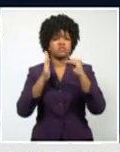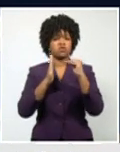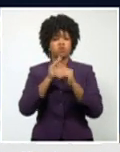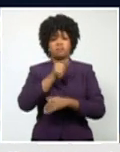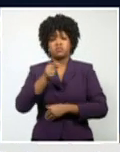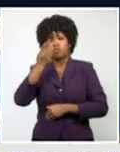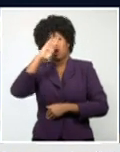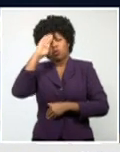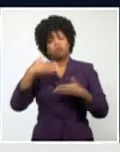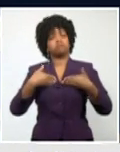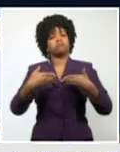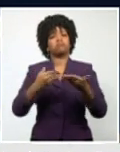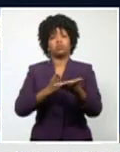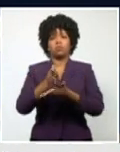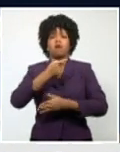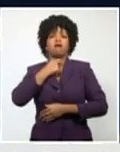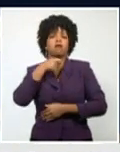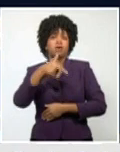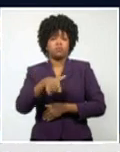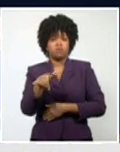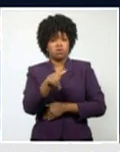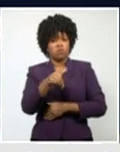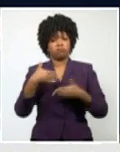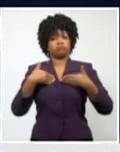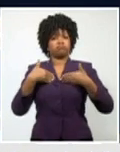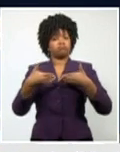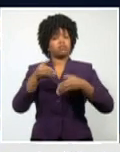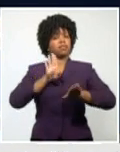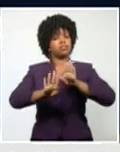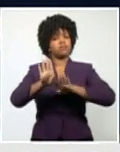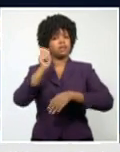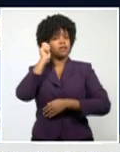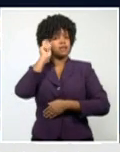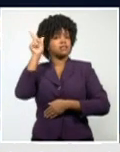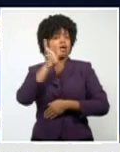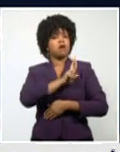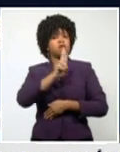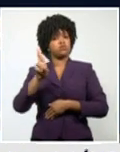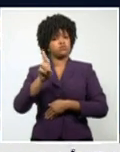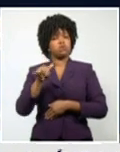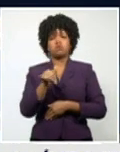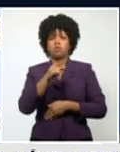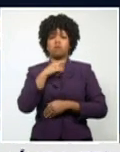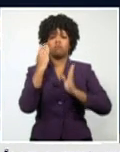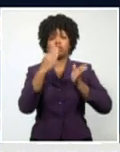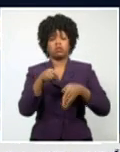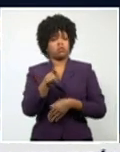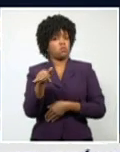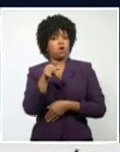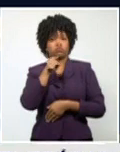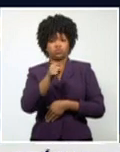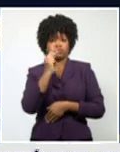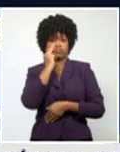dispuestos a seguir el ejemplo, dispuestos a defender las ideas y dispuestos a morir igual que hicieron ustedes, para salvar